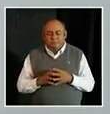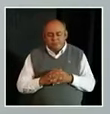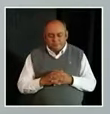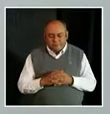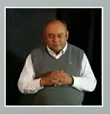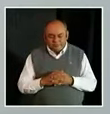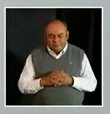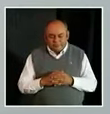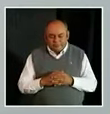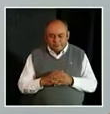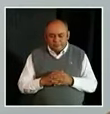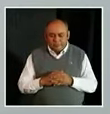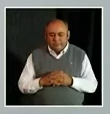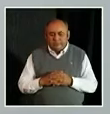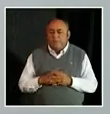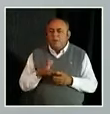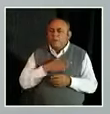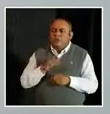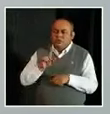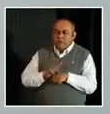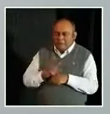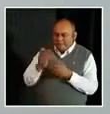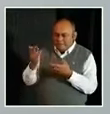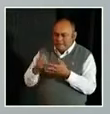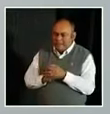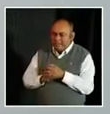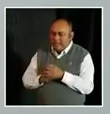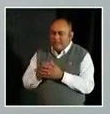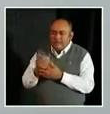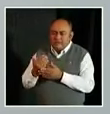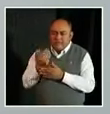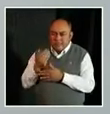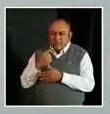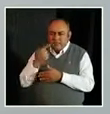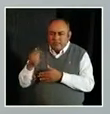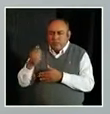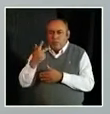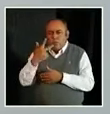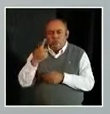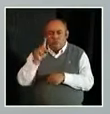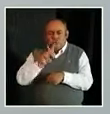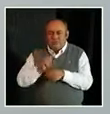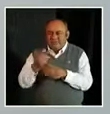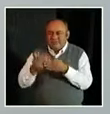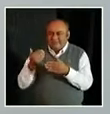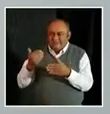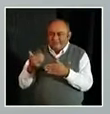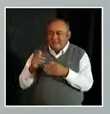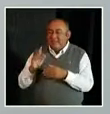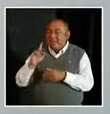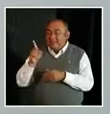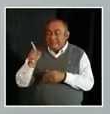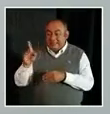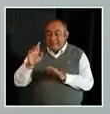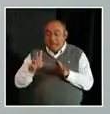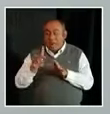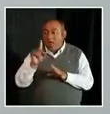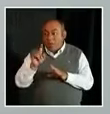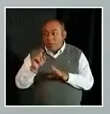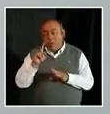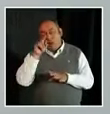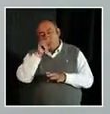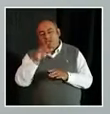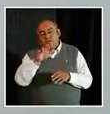Buenos días, arquitecto. Preguntarle, bueno, en los últimos 8 días se ha aumentado la extracción 12% en Cerro